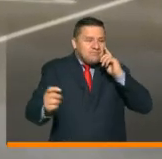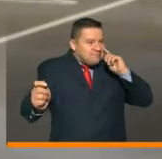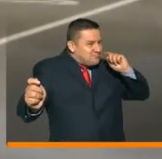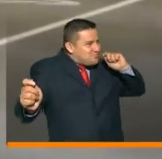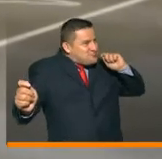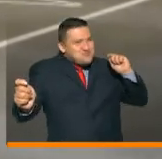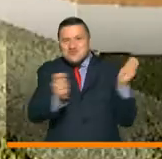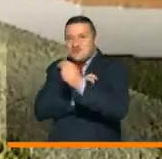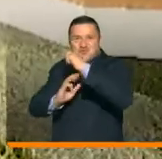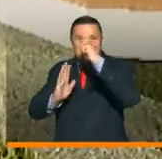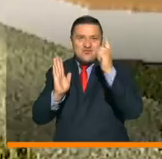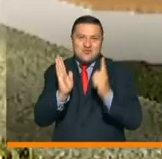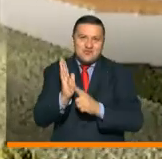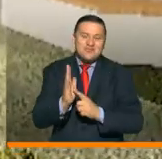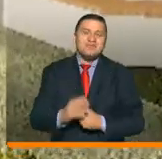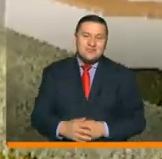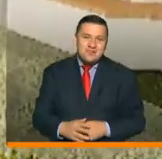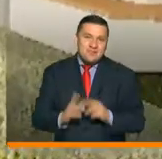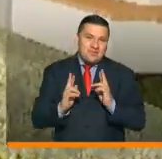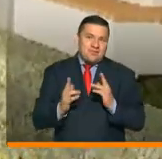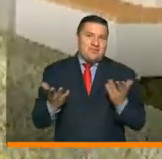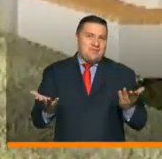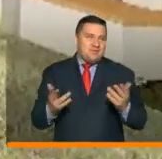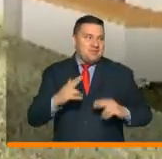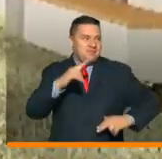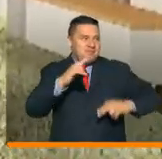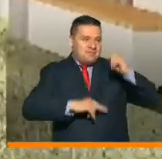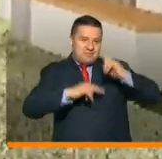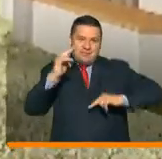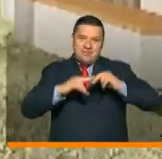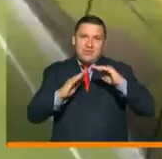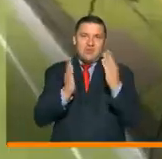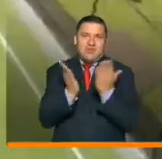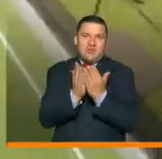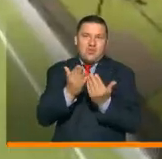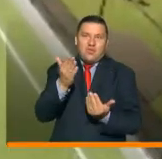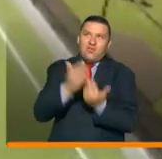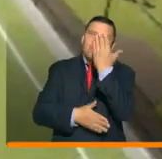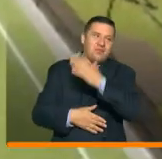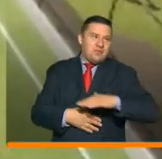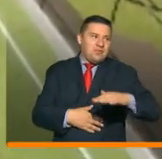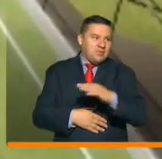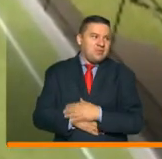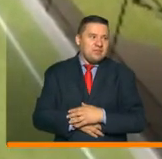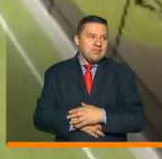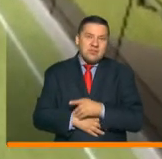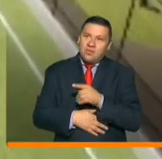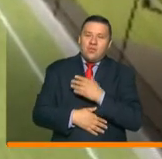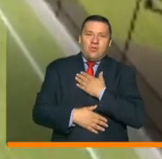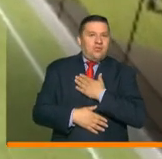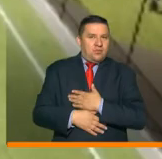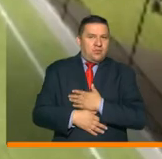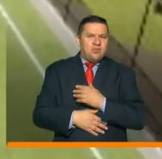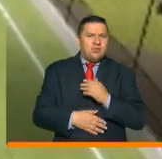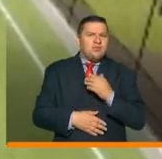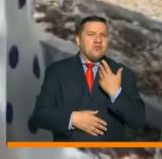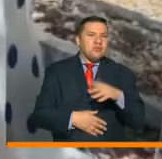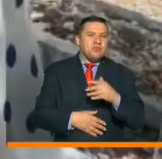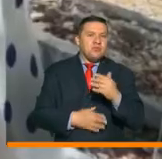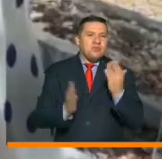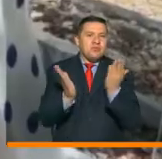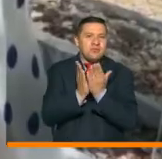cambiar totalmente. Vamos a tener la construcción de un colegio nuevo en el cual vamos a albergar a todos